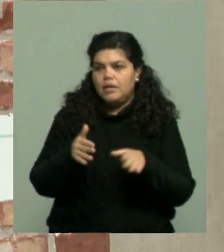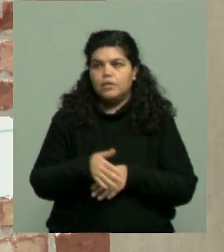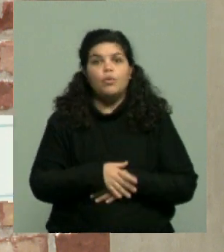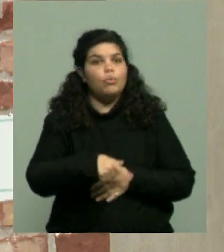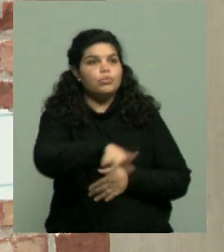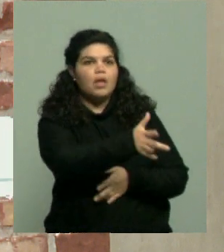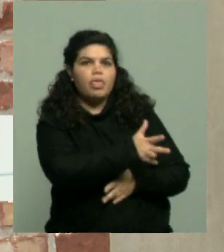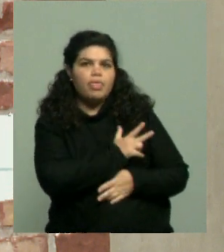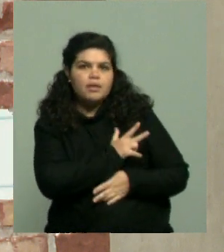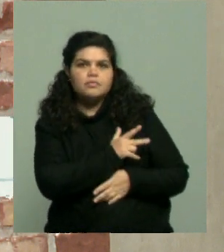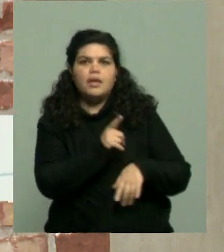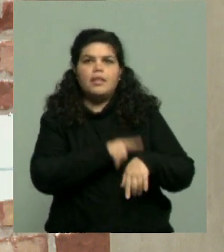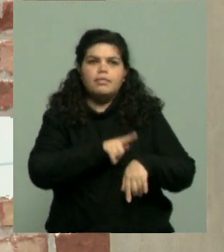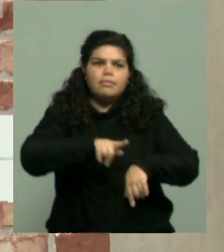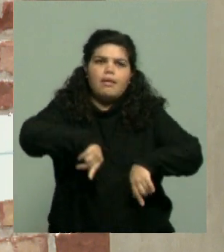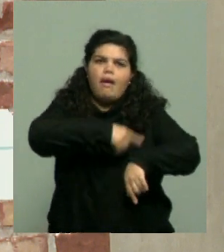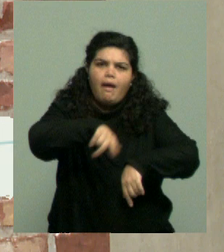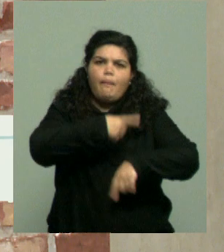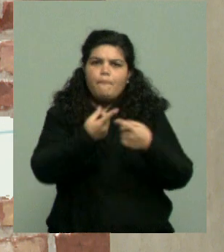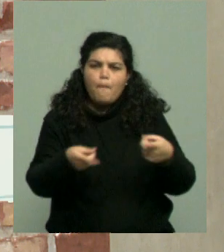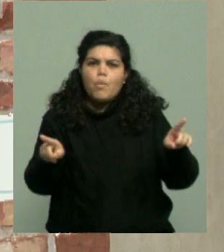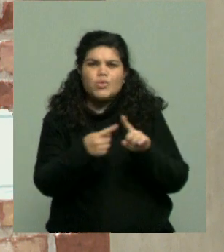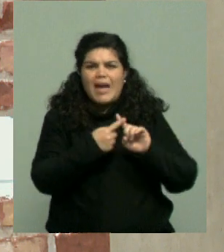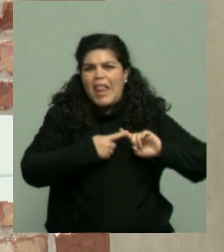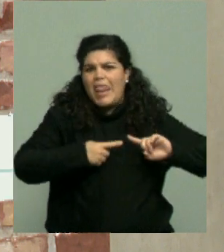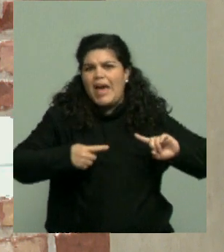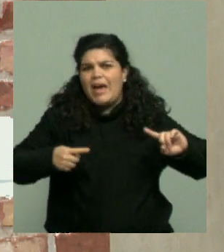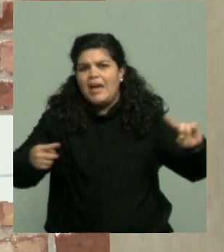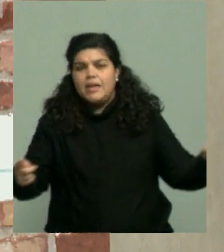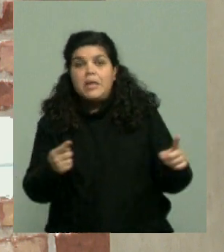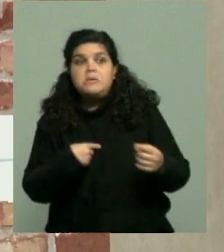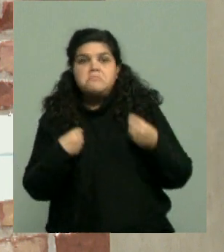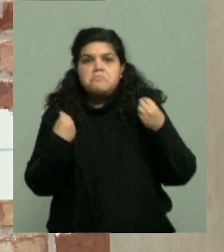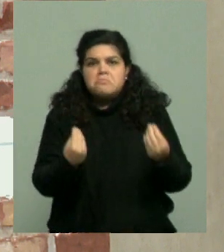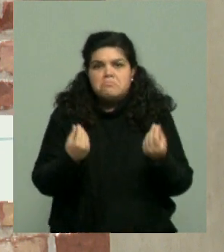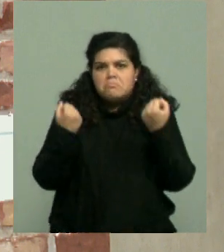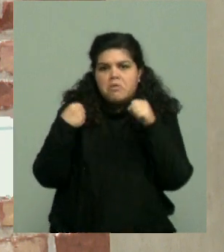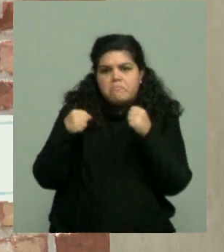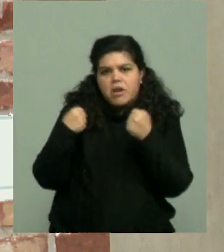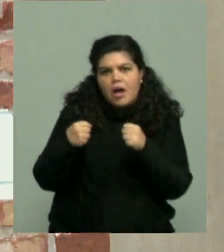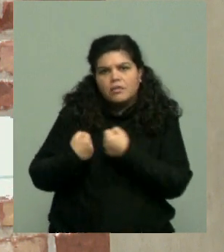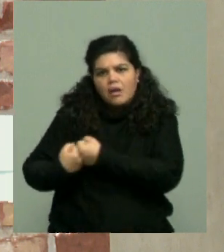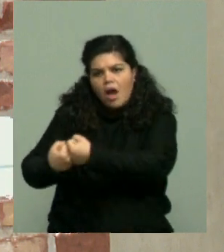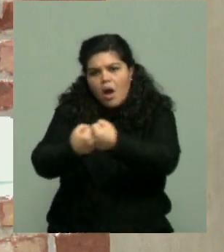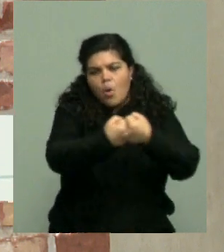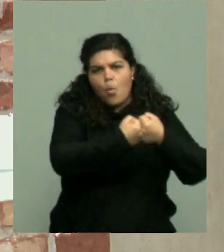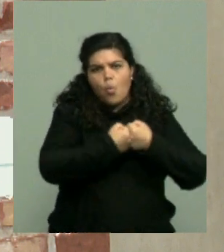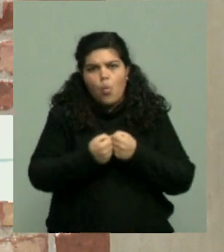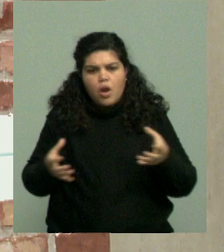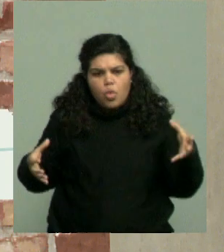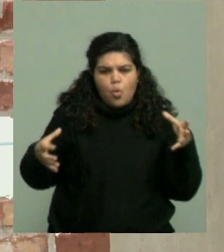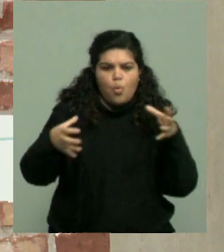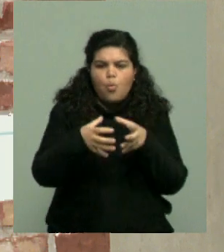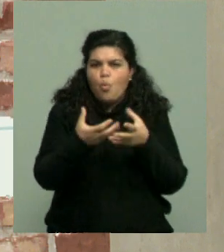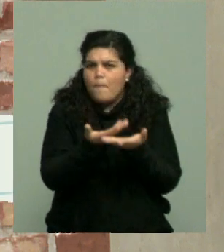composiciones extensas, ¿cómo debe ser esto de llegar a estar de acuerdo, ponerlo en práctica?